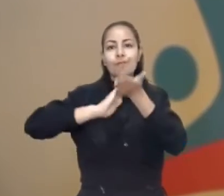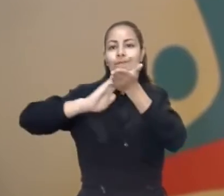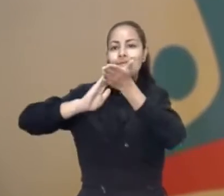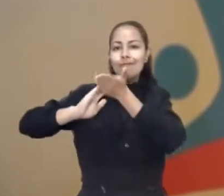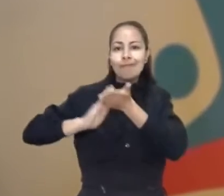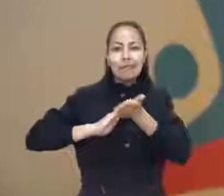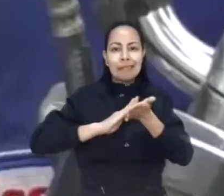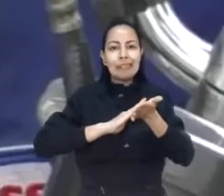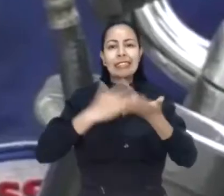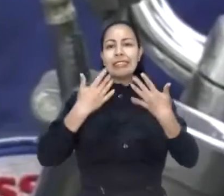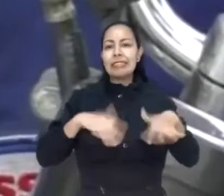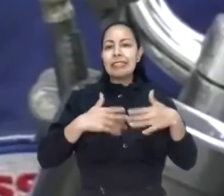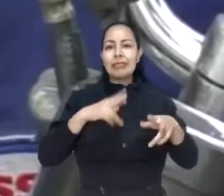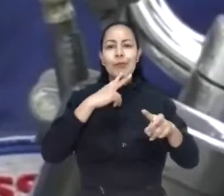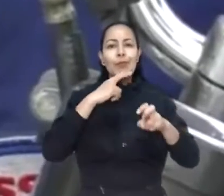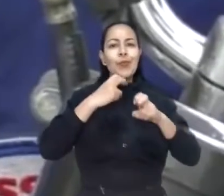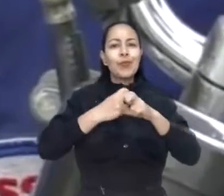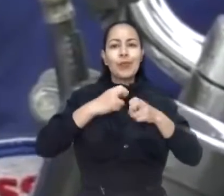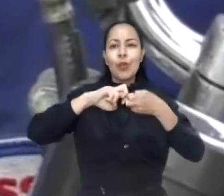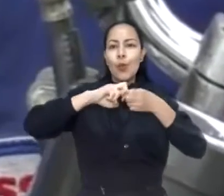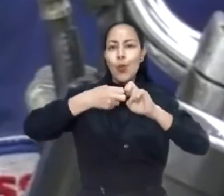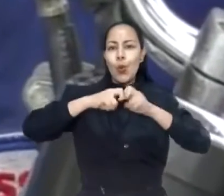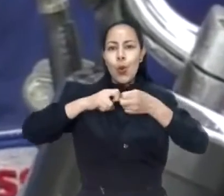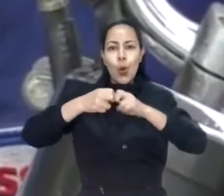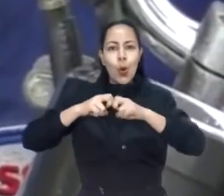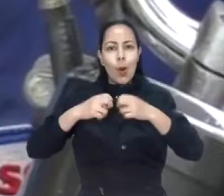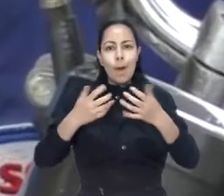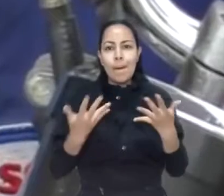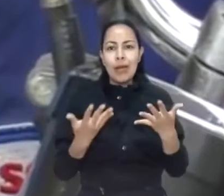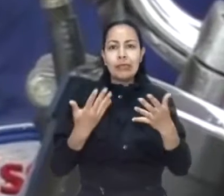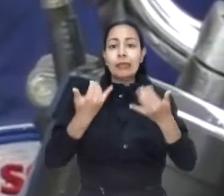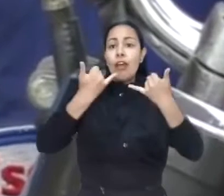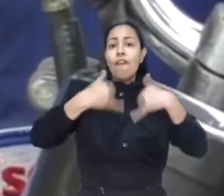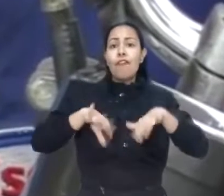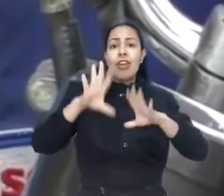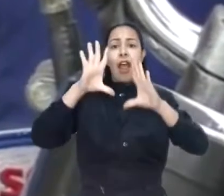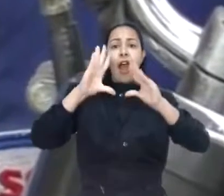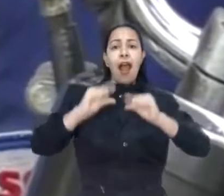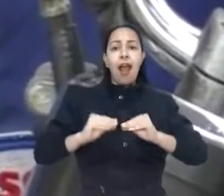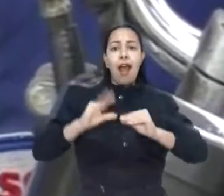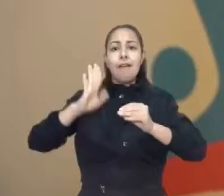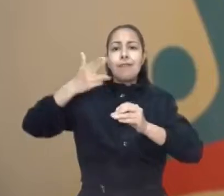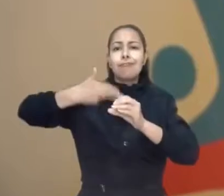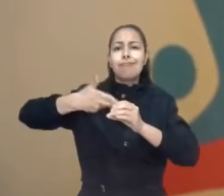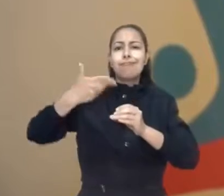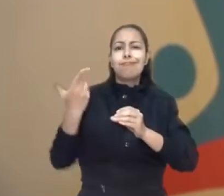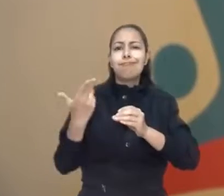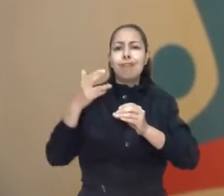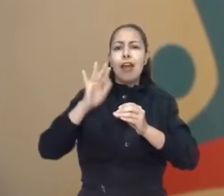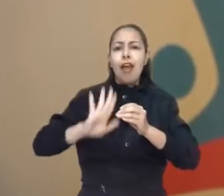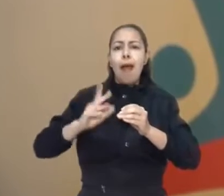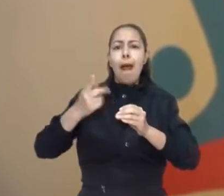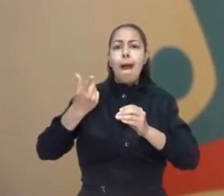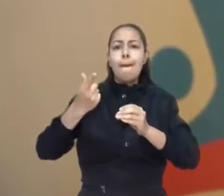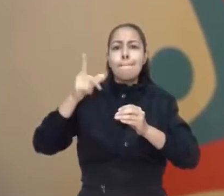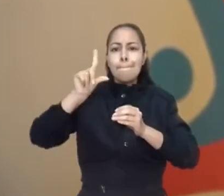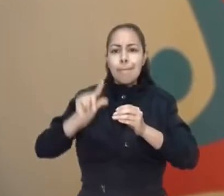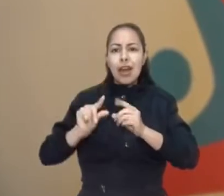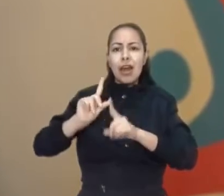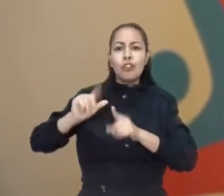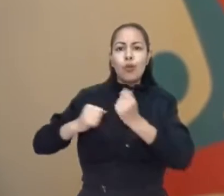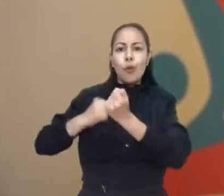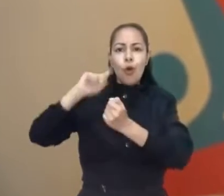subsanar el problema que tenemos de cuando se termina el combustible a precio